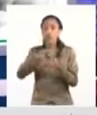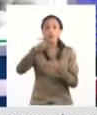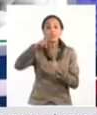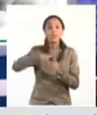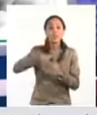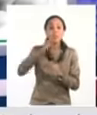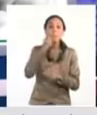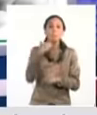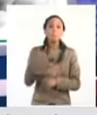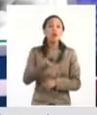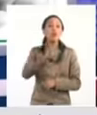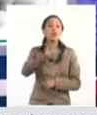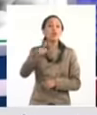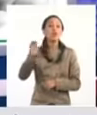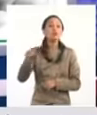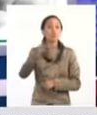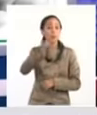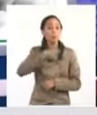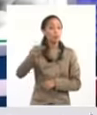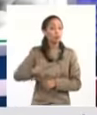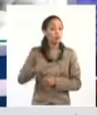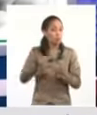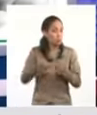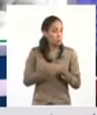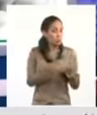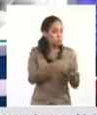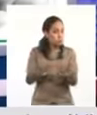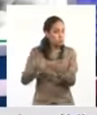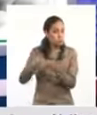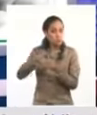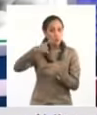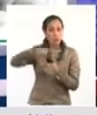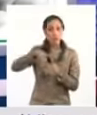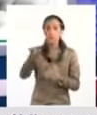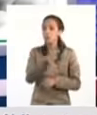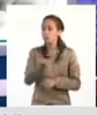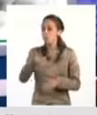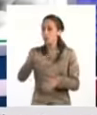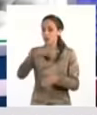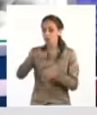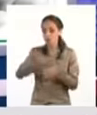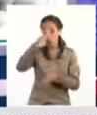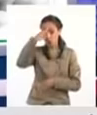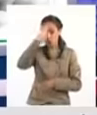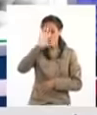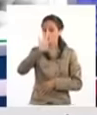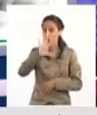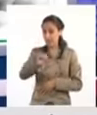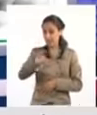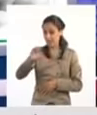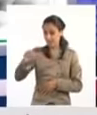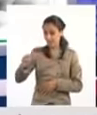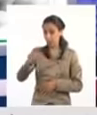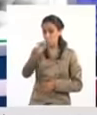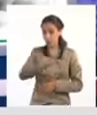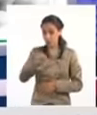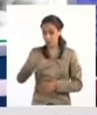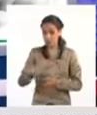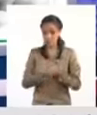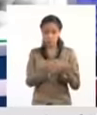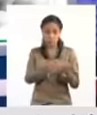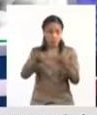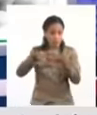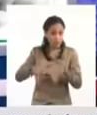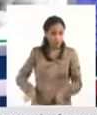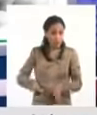900 casos autóctonos en esta jornada, y también Santiago de Cuba con 500 casos autóctonos. Por 24